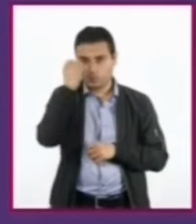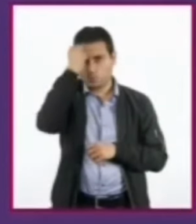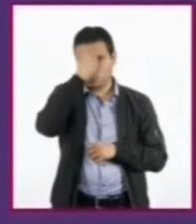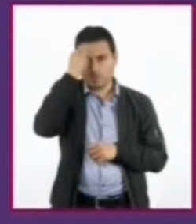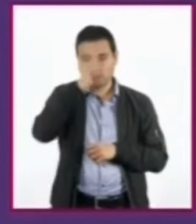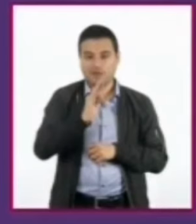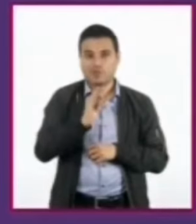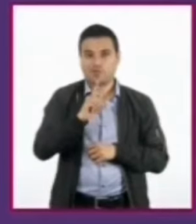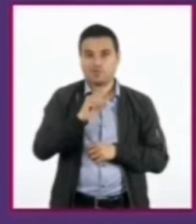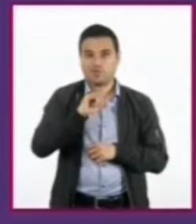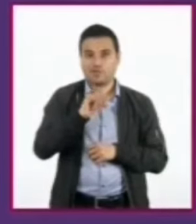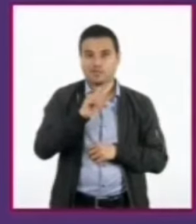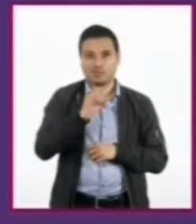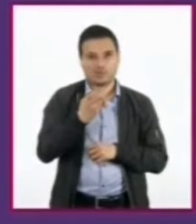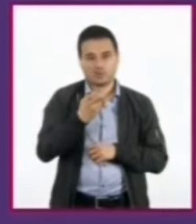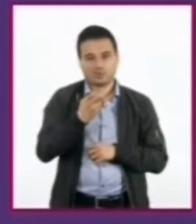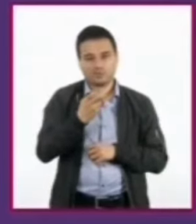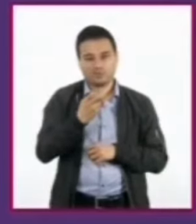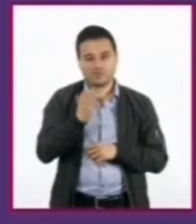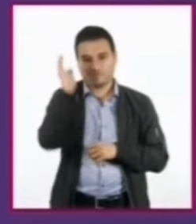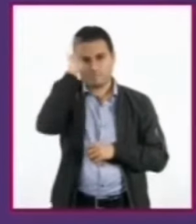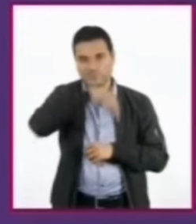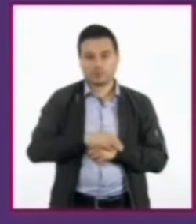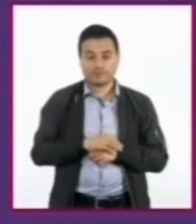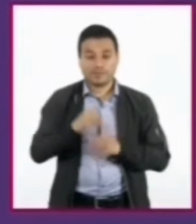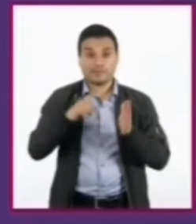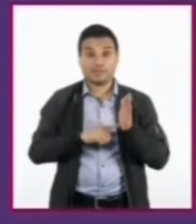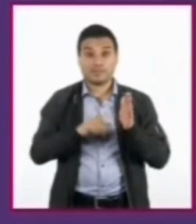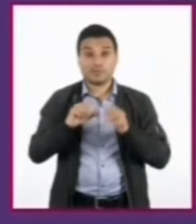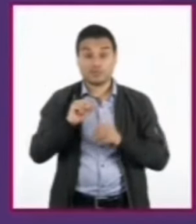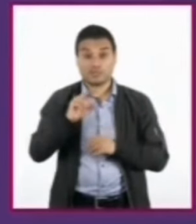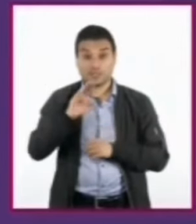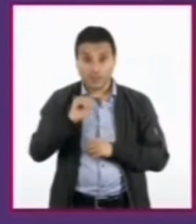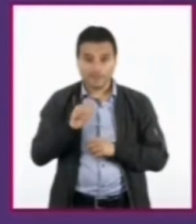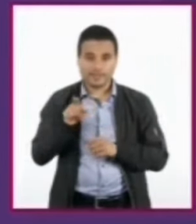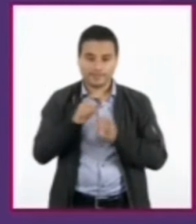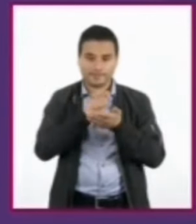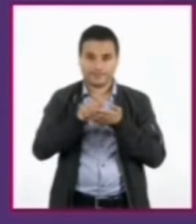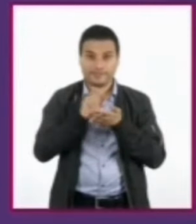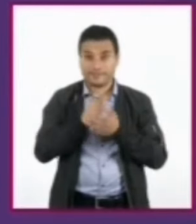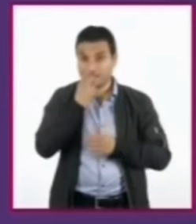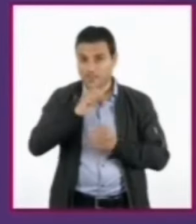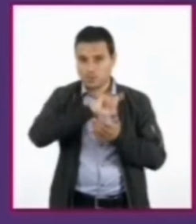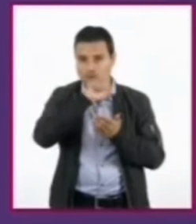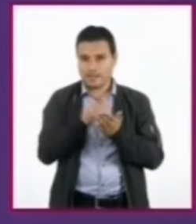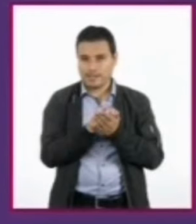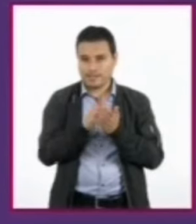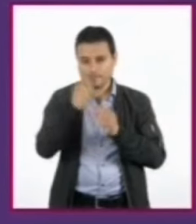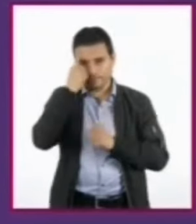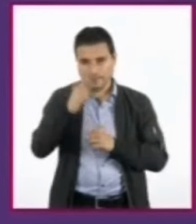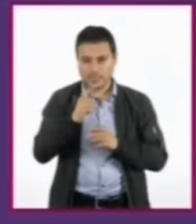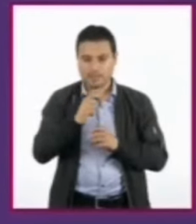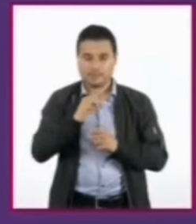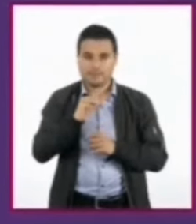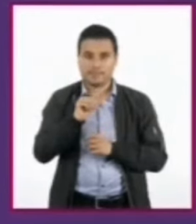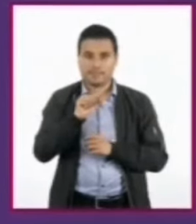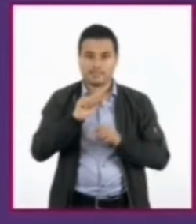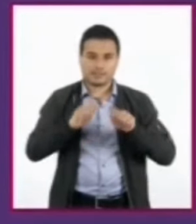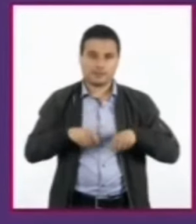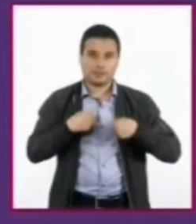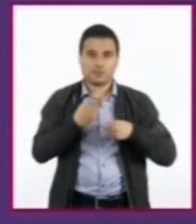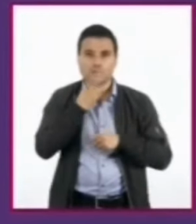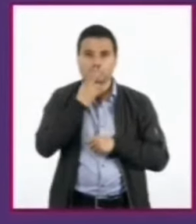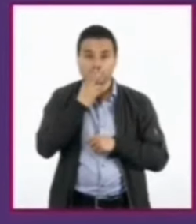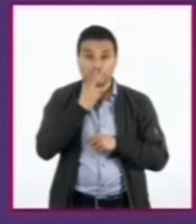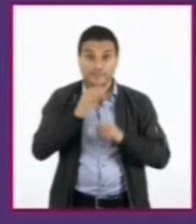del flogisto. En 1789 enunció la ley de la conservación de la masa. En todo